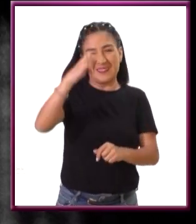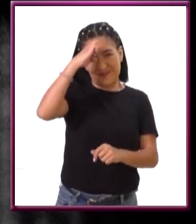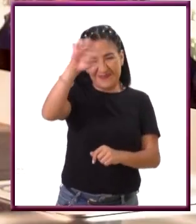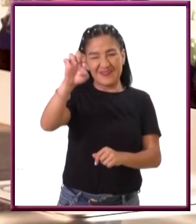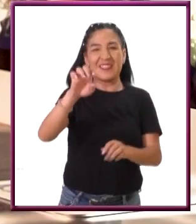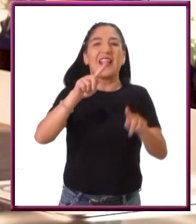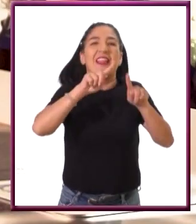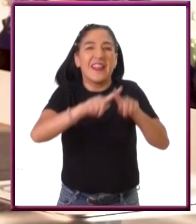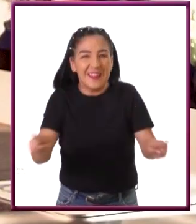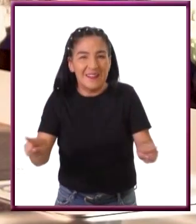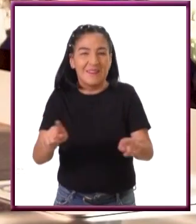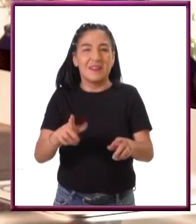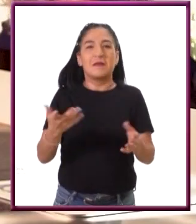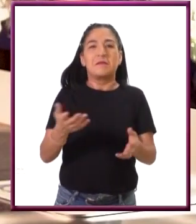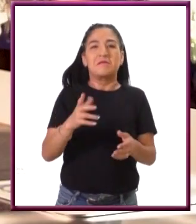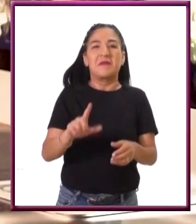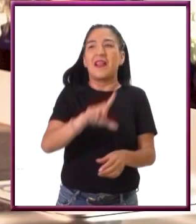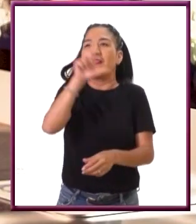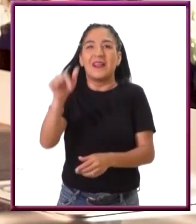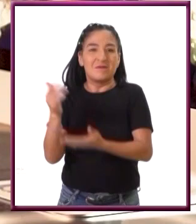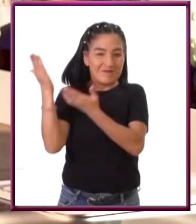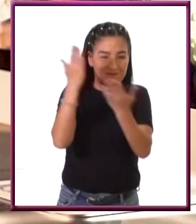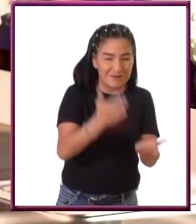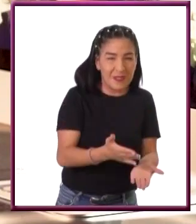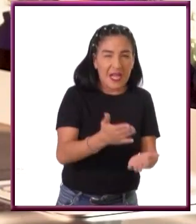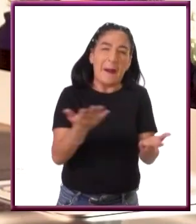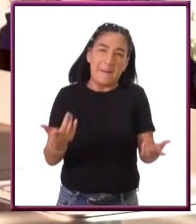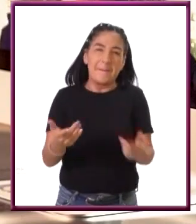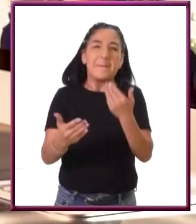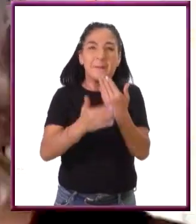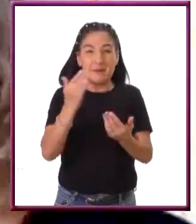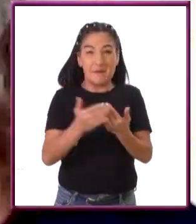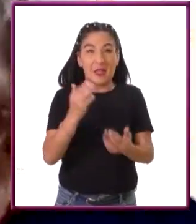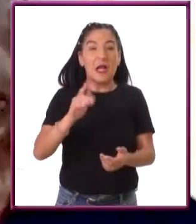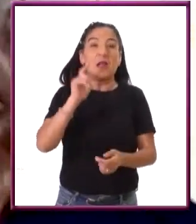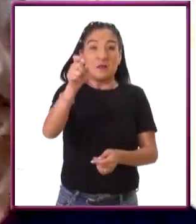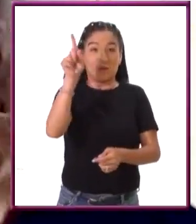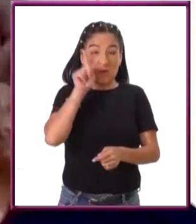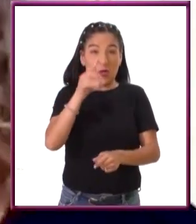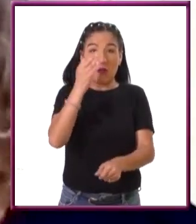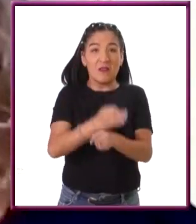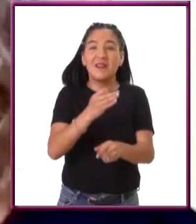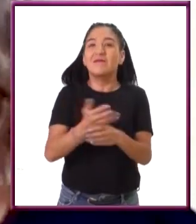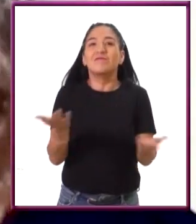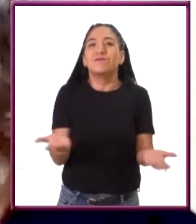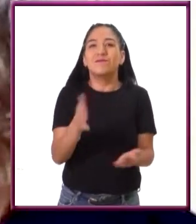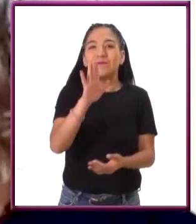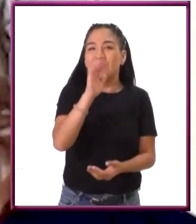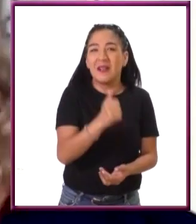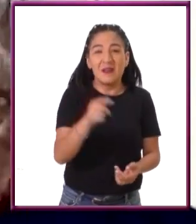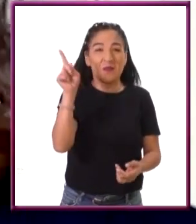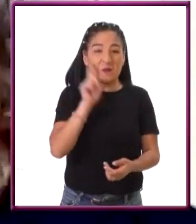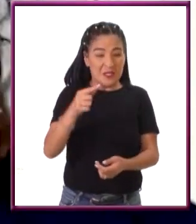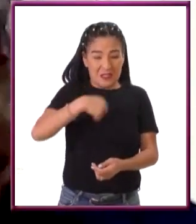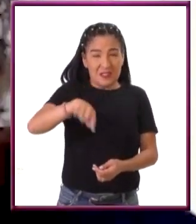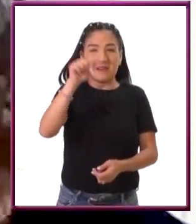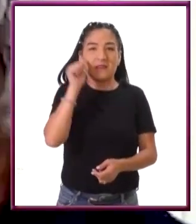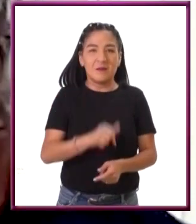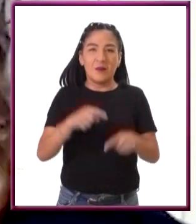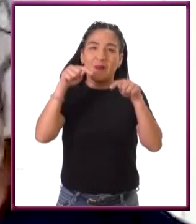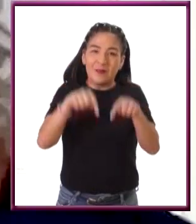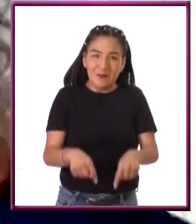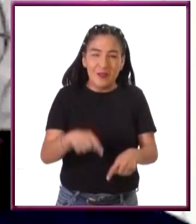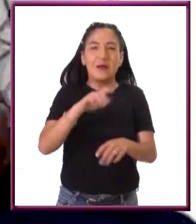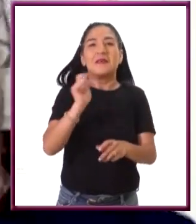extraños porque son diferentes, porque llegaron después, porque son menos. Las mujeres no tenemos ninguna de esas condiciones. Hemos estado